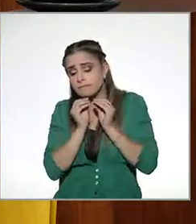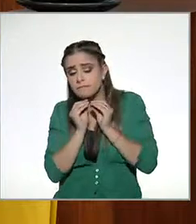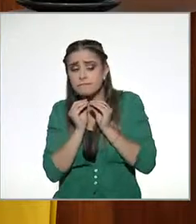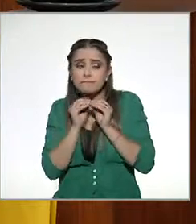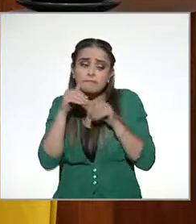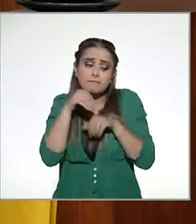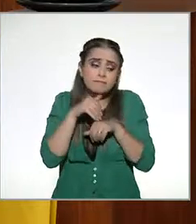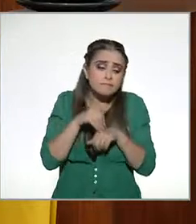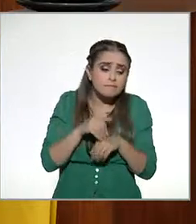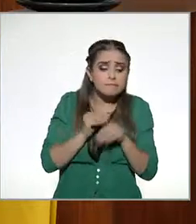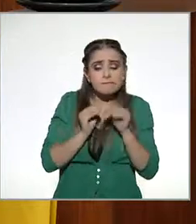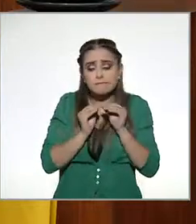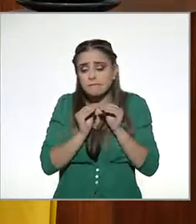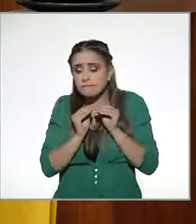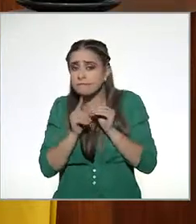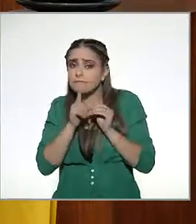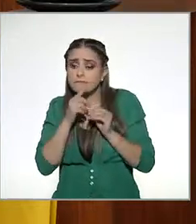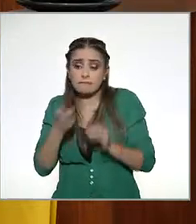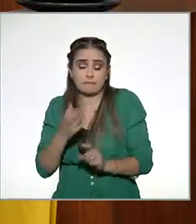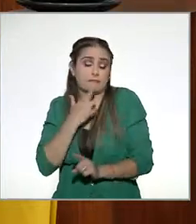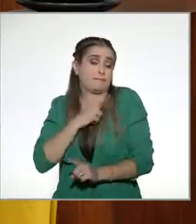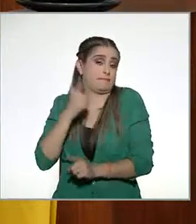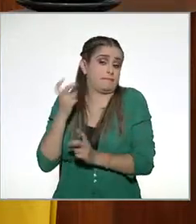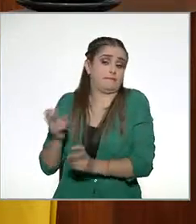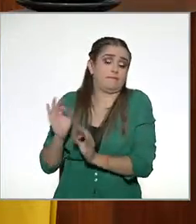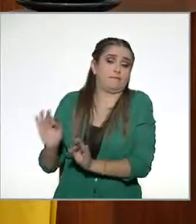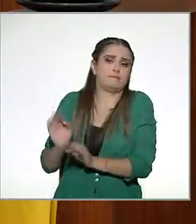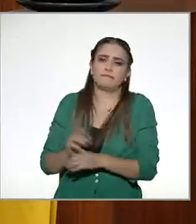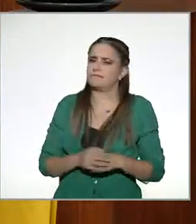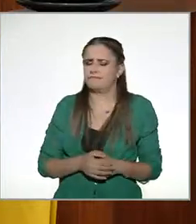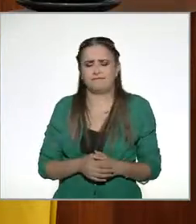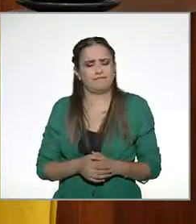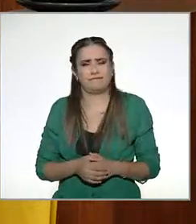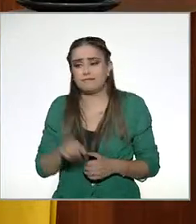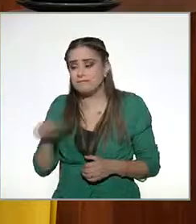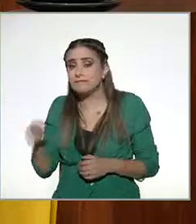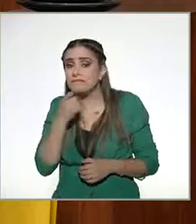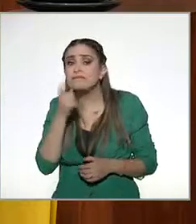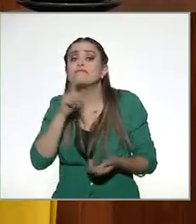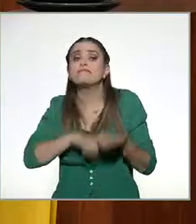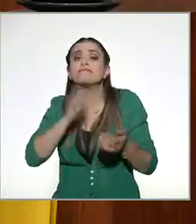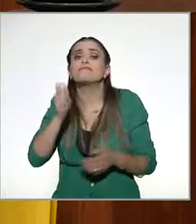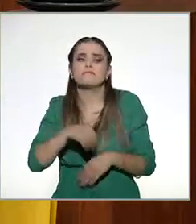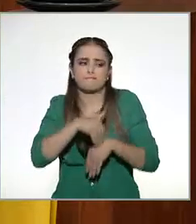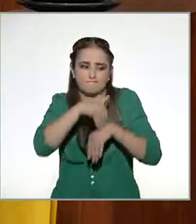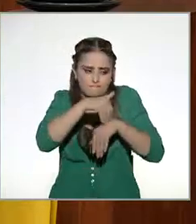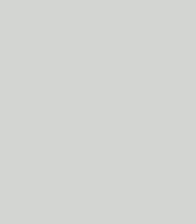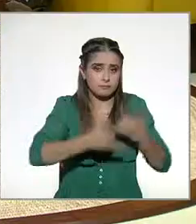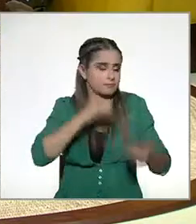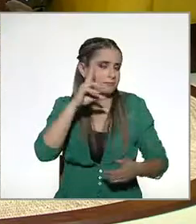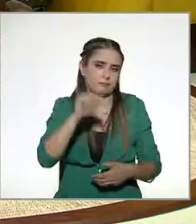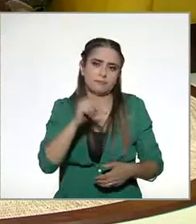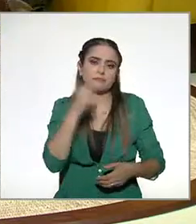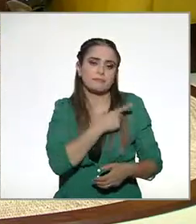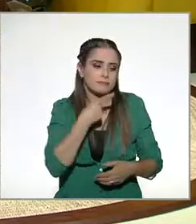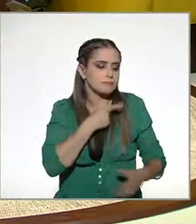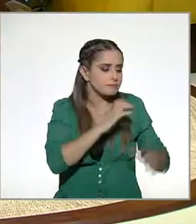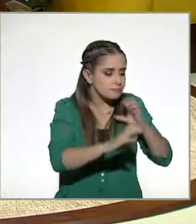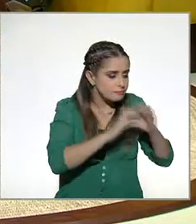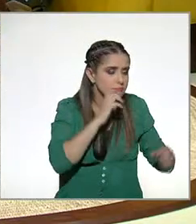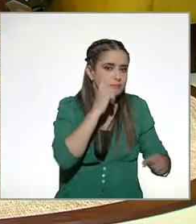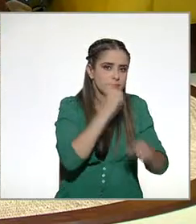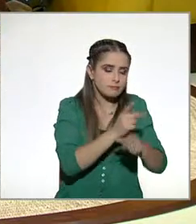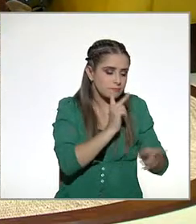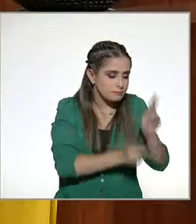obedientes son los mejores pero no muchas veces son los niños sometidos al deseo de mamá el primer grupo donde